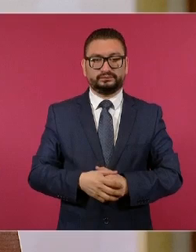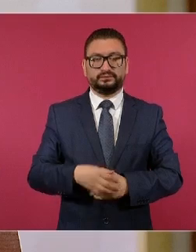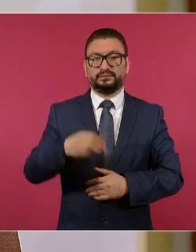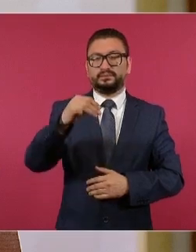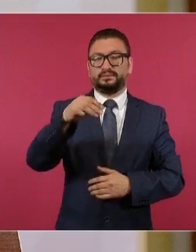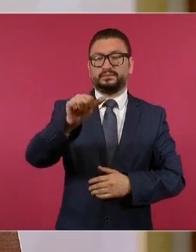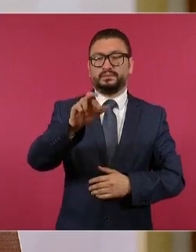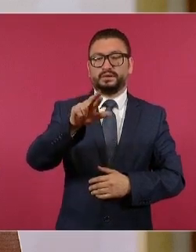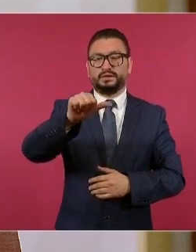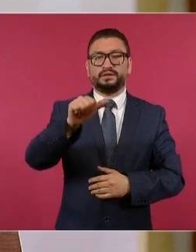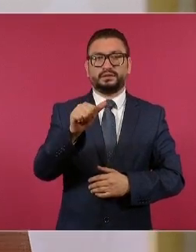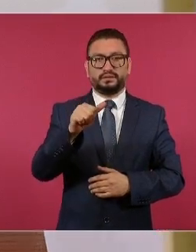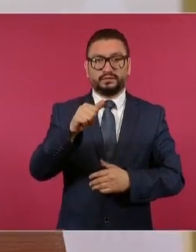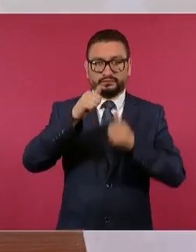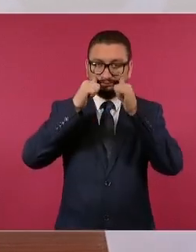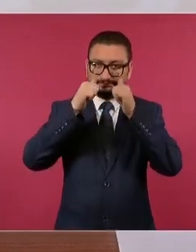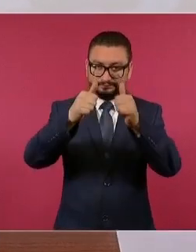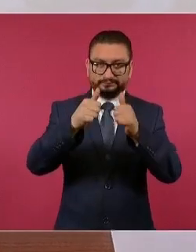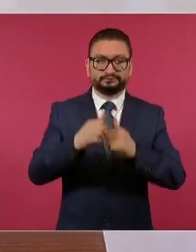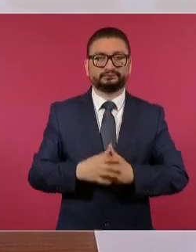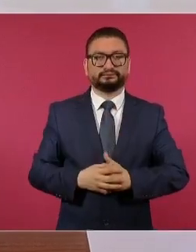Mara, te escuchamos.